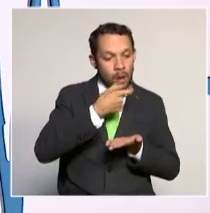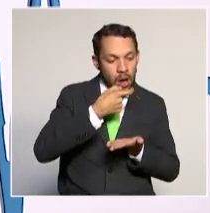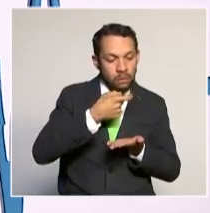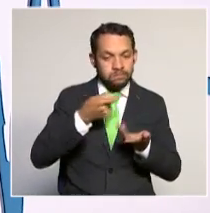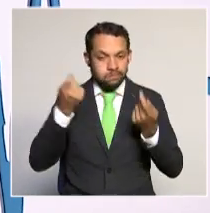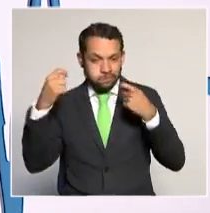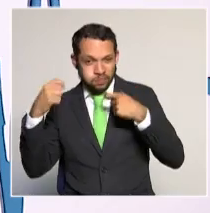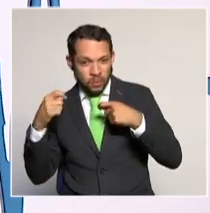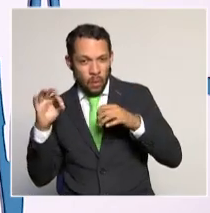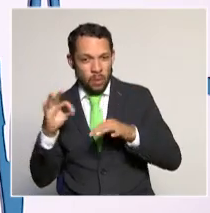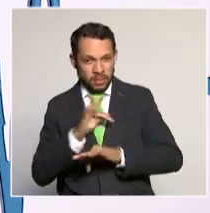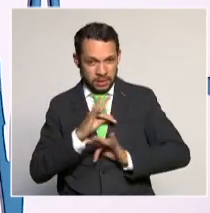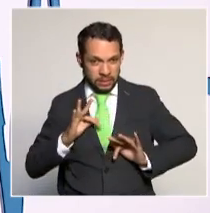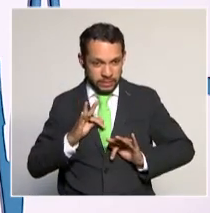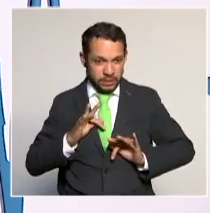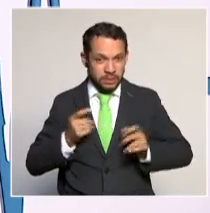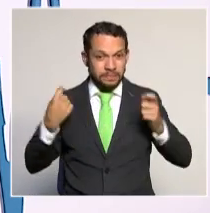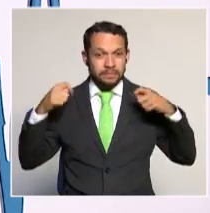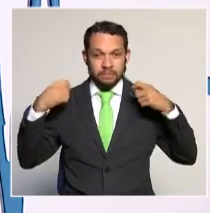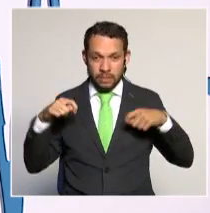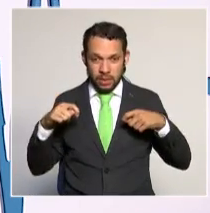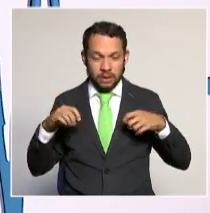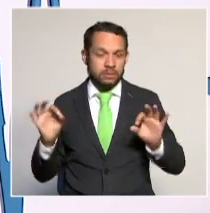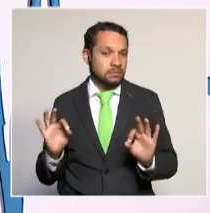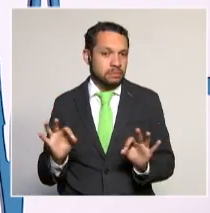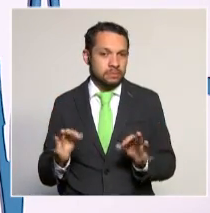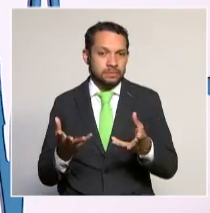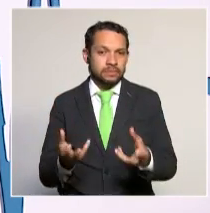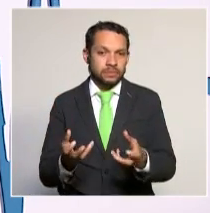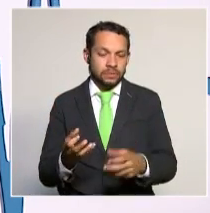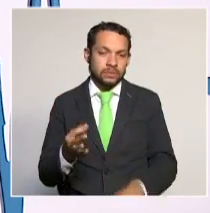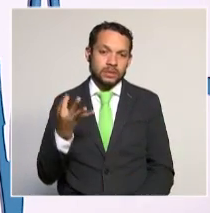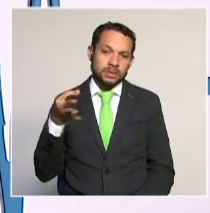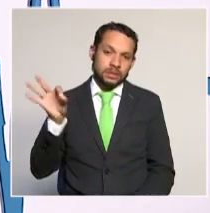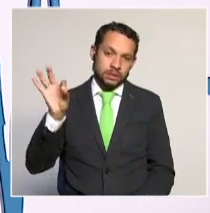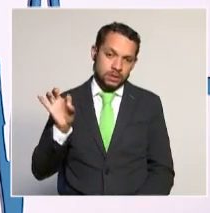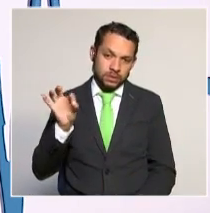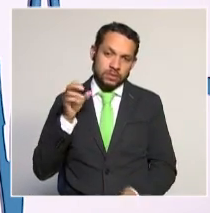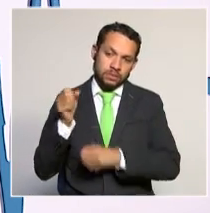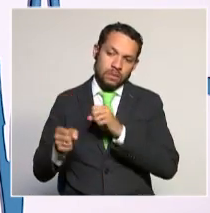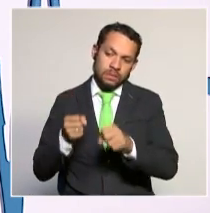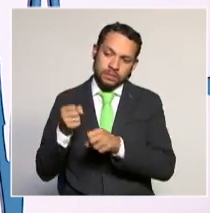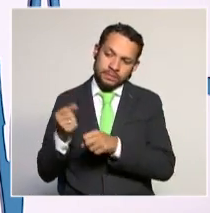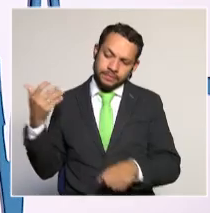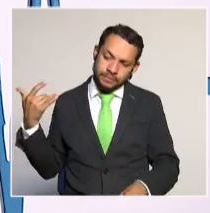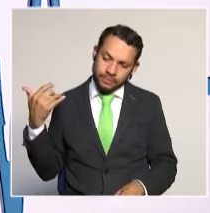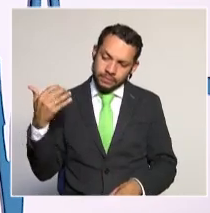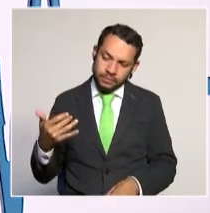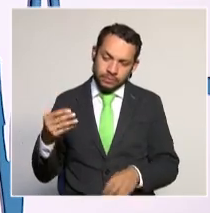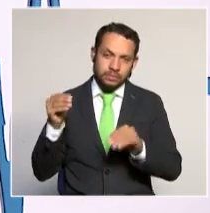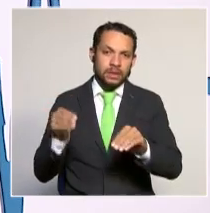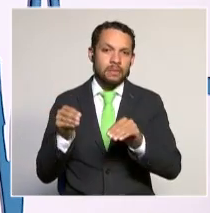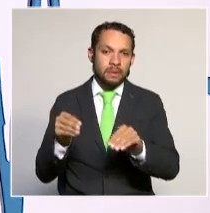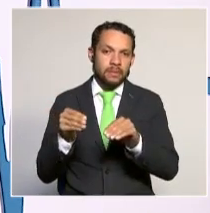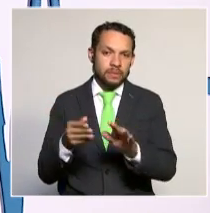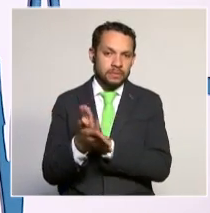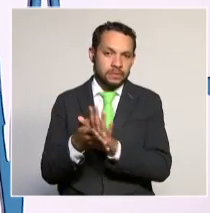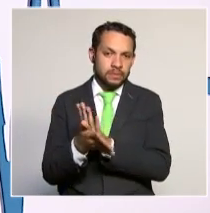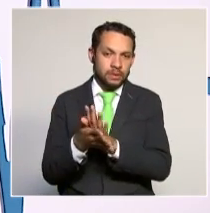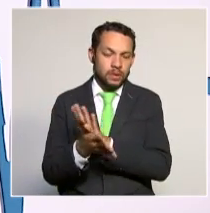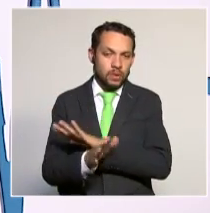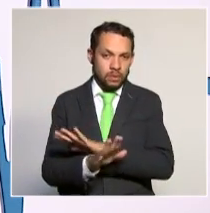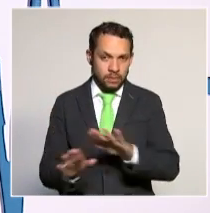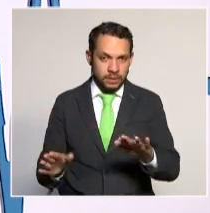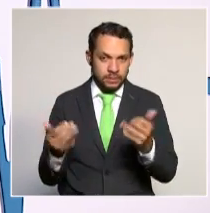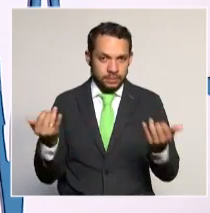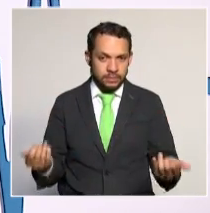productos. Nosotros simplemente queremos, desde hace 18 años, hacer un proceso educativo. Vamos a ponchar